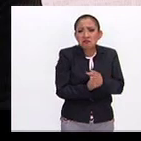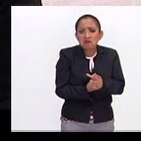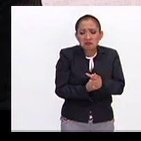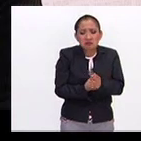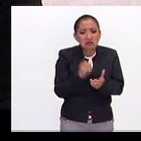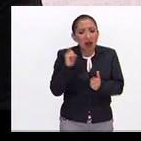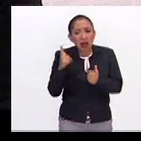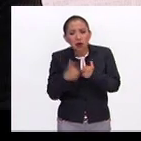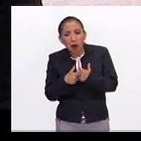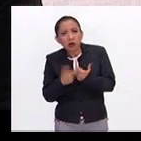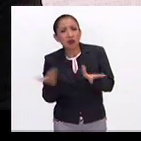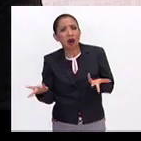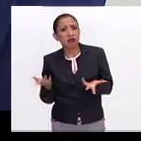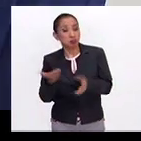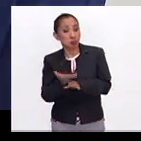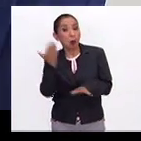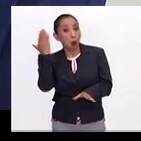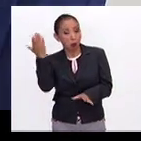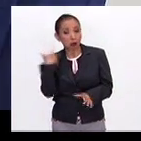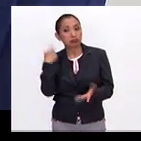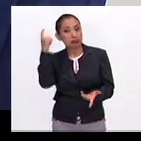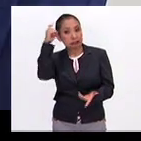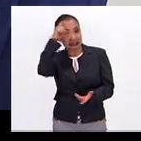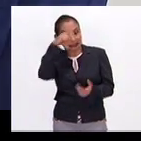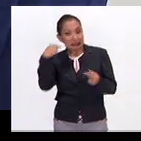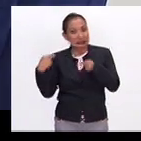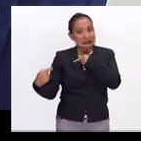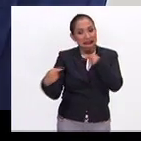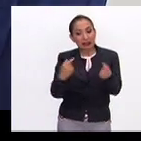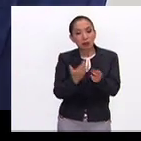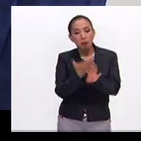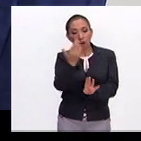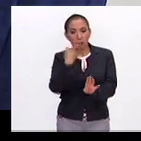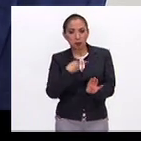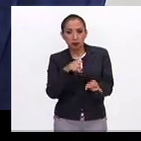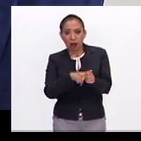muy personales, y son tan hermosos como cualquier poema.